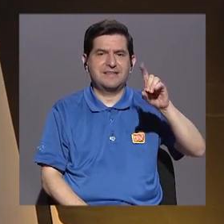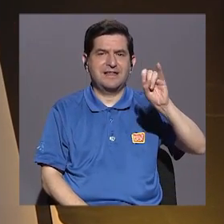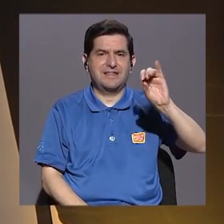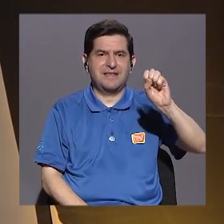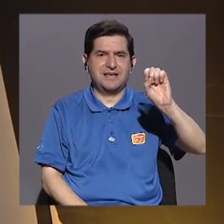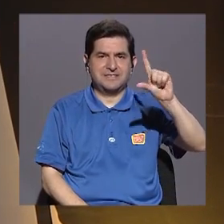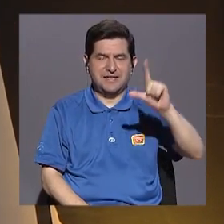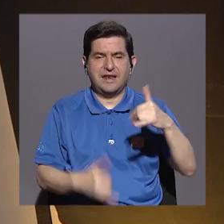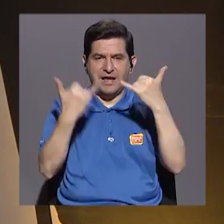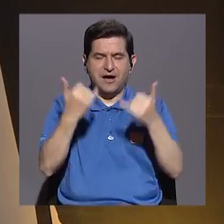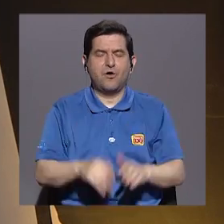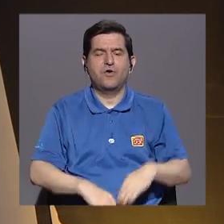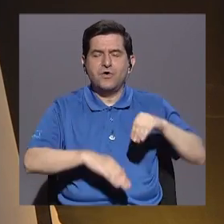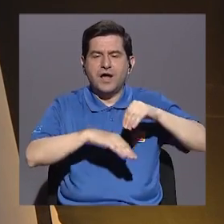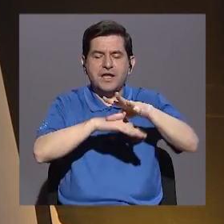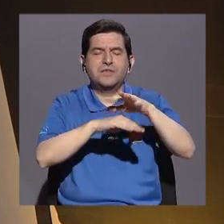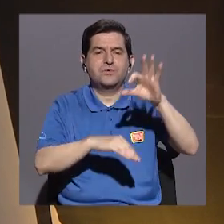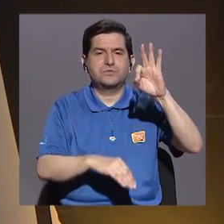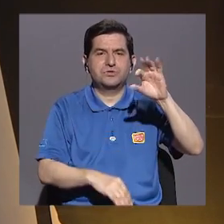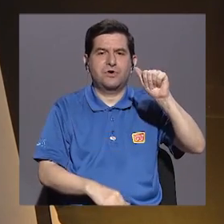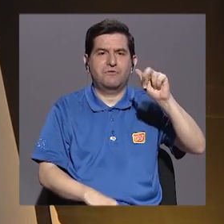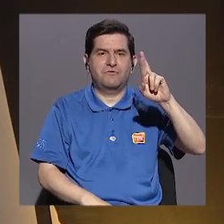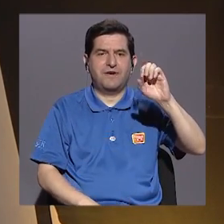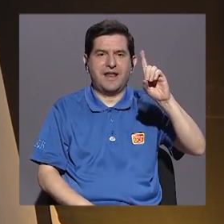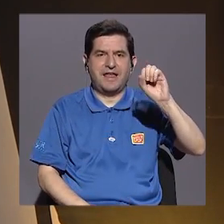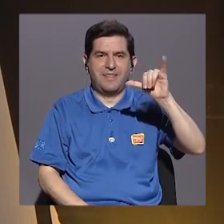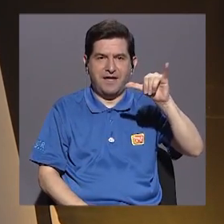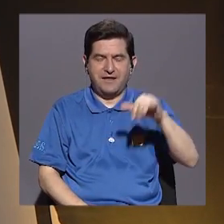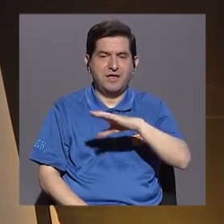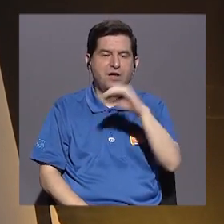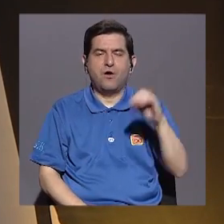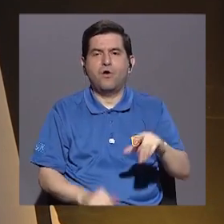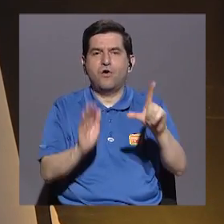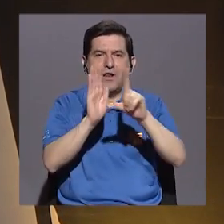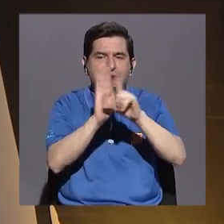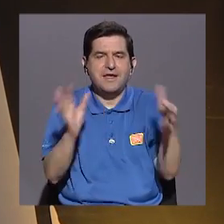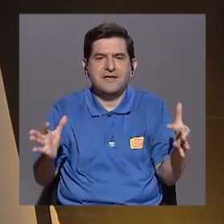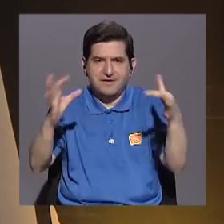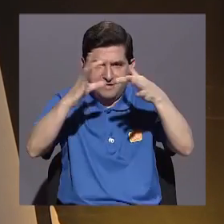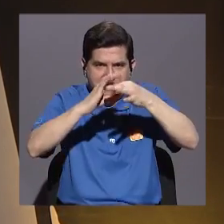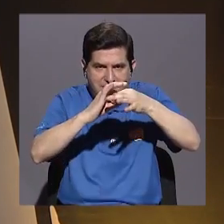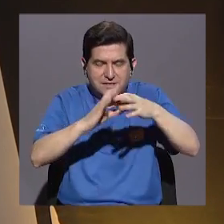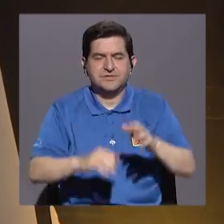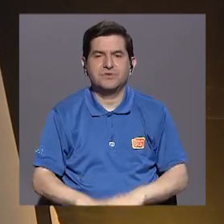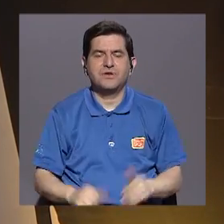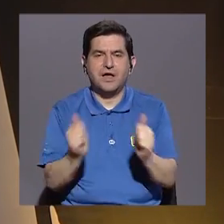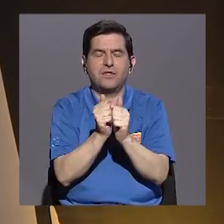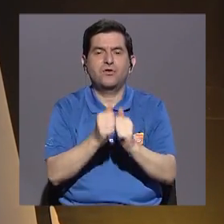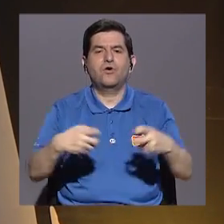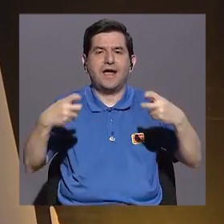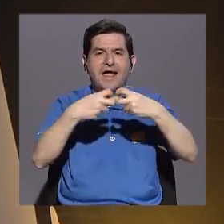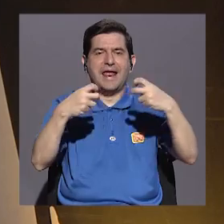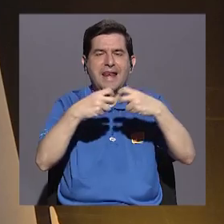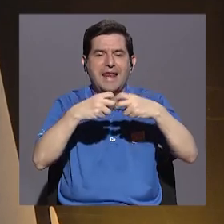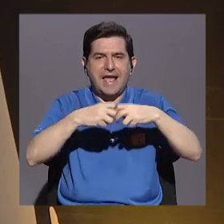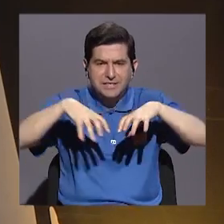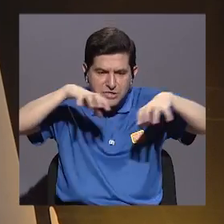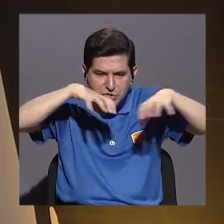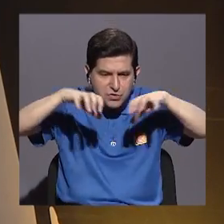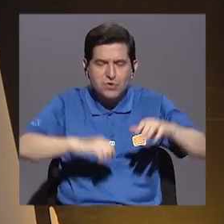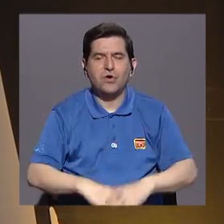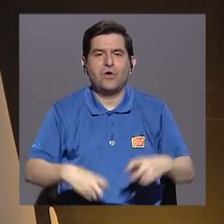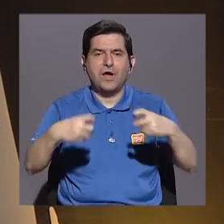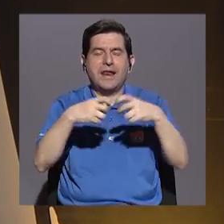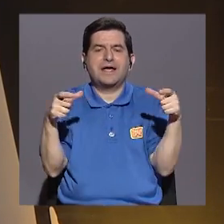ley de inducción de faraday o de las leyes de que tienen que ver con la electrodinámica con el electromagnetismo